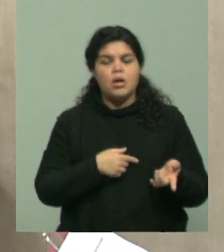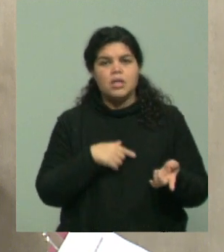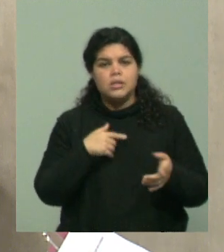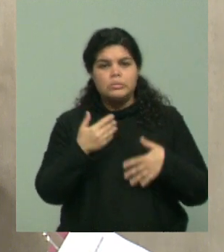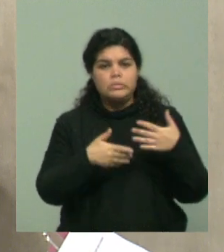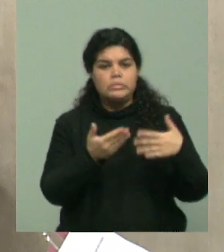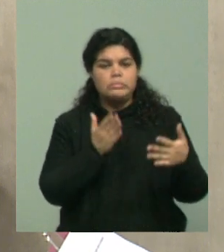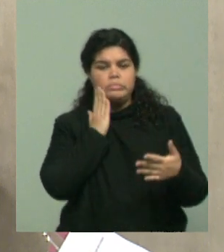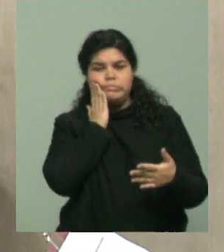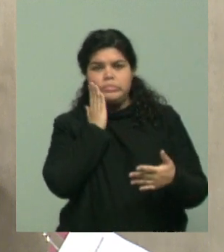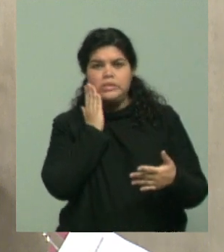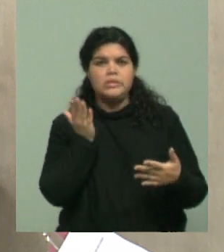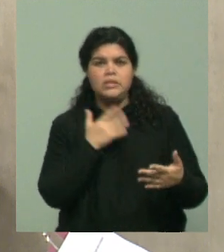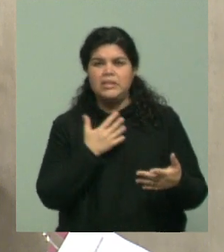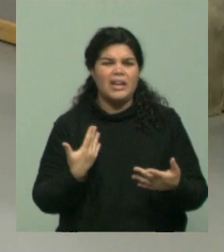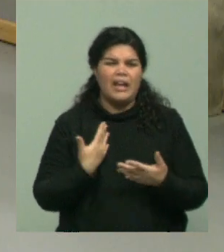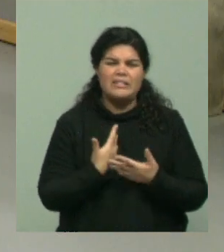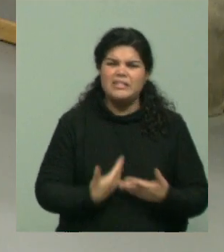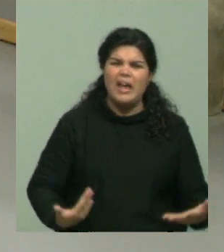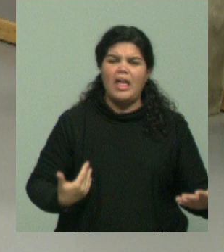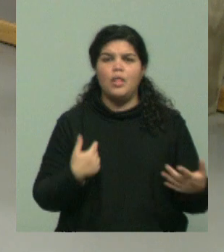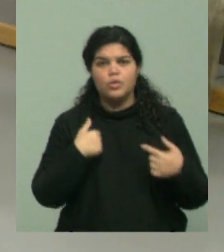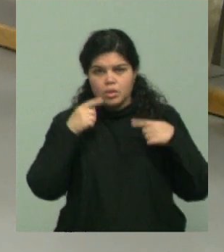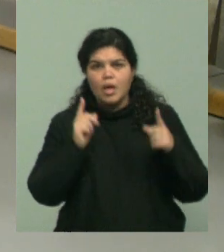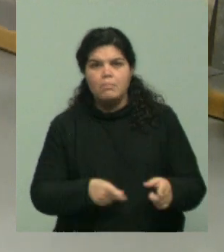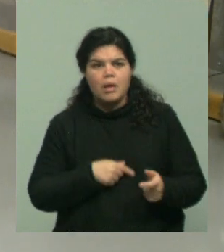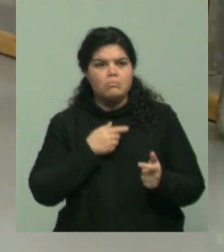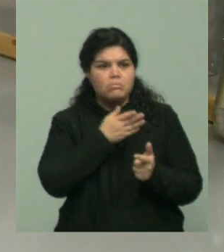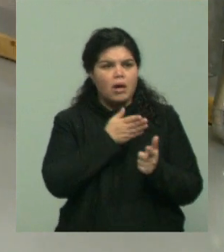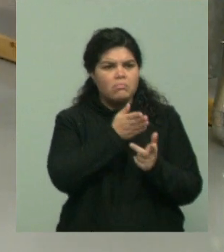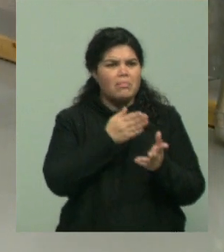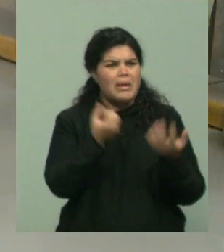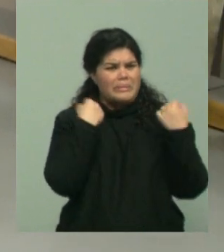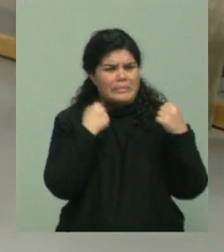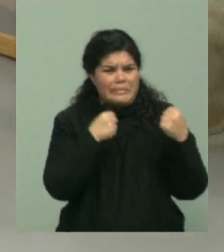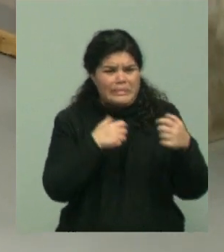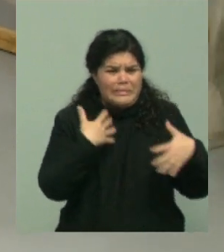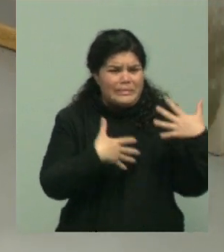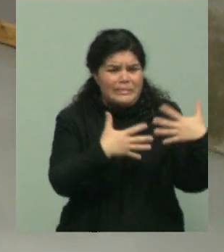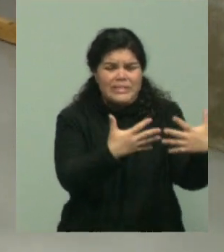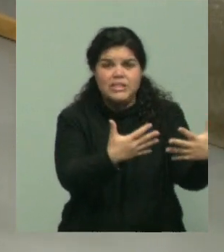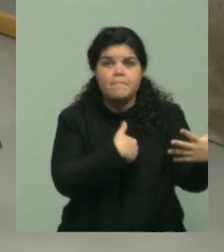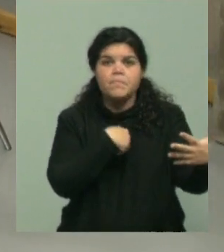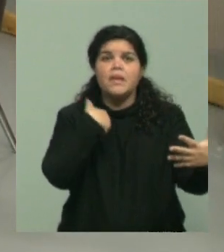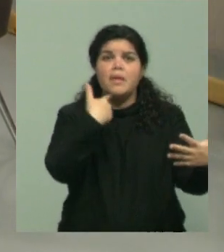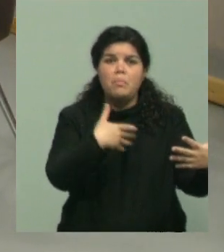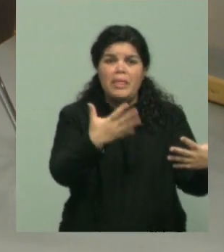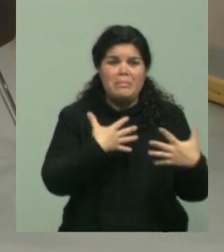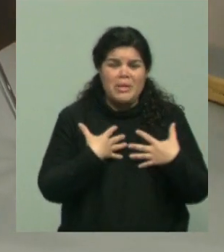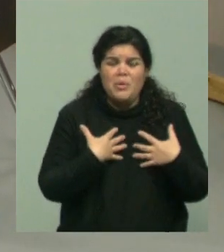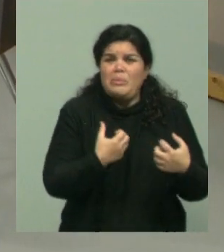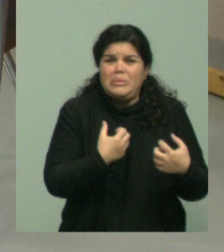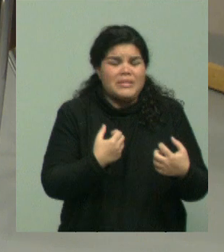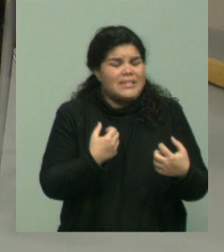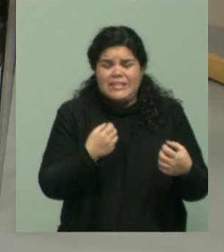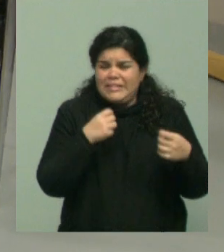hecho pentatlón también yo. Y bueno, y me di cuenta que gastaba muchísima energía. Después recuperarme me llevaba un mes. Tiempo. Capaz,